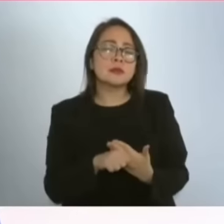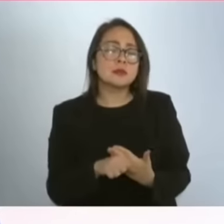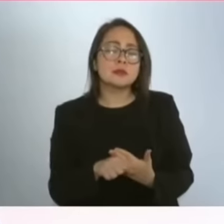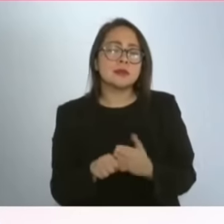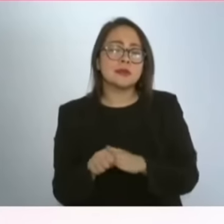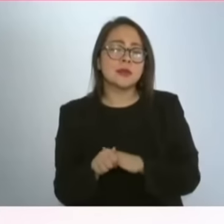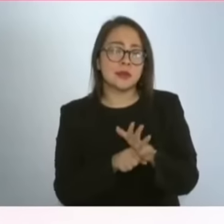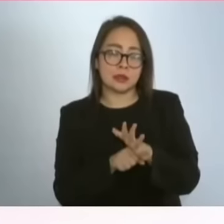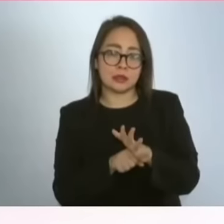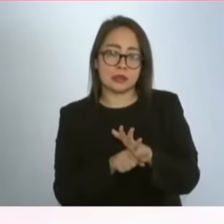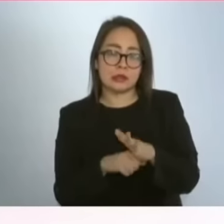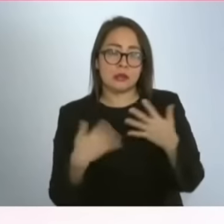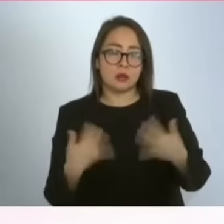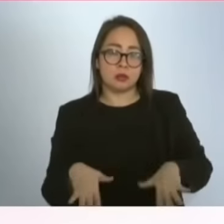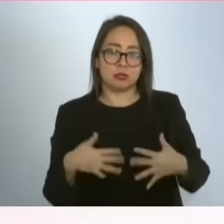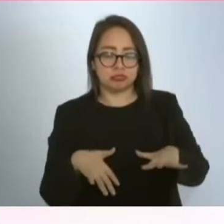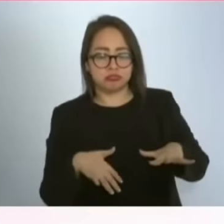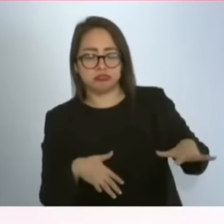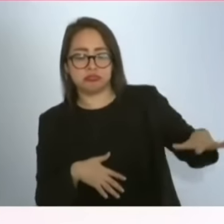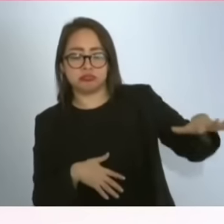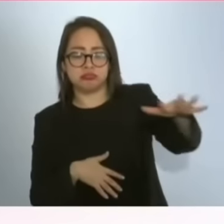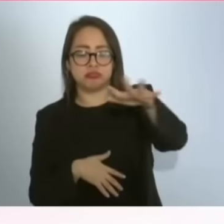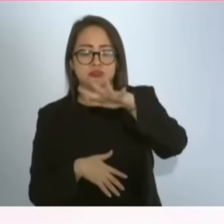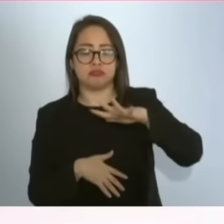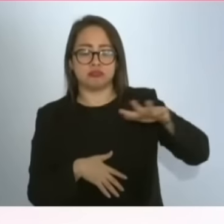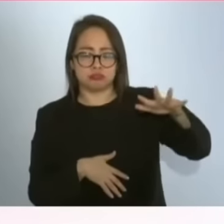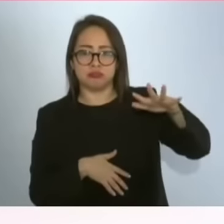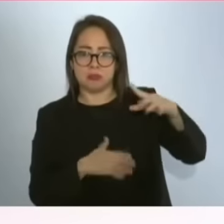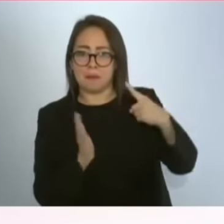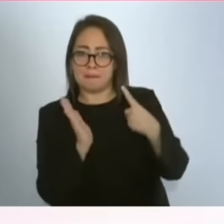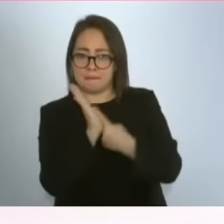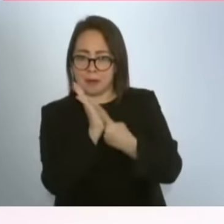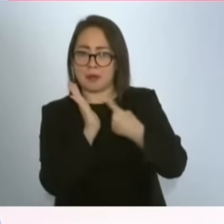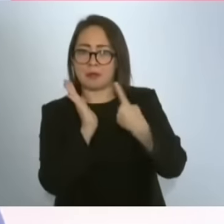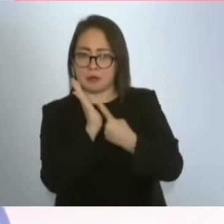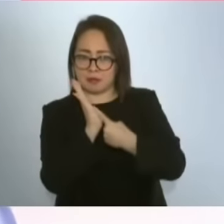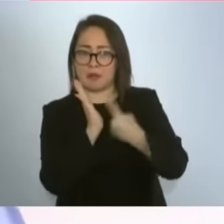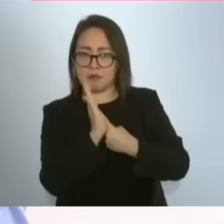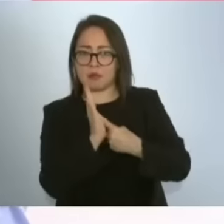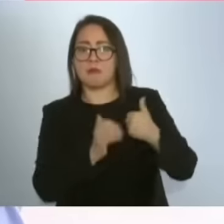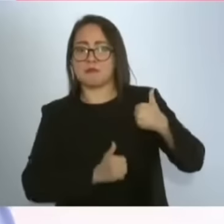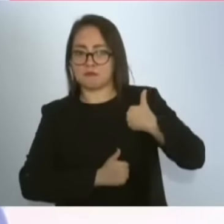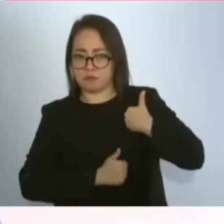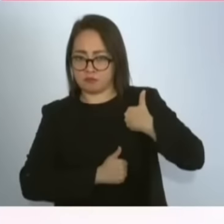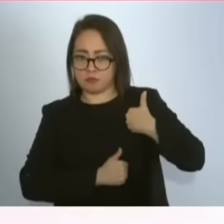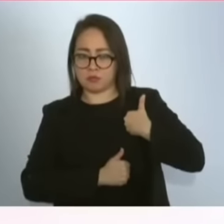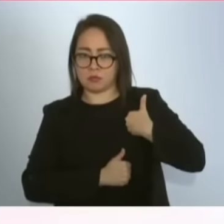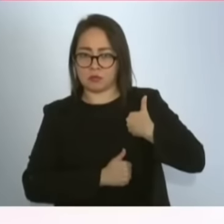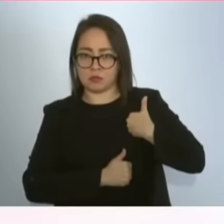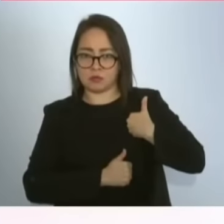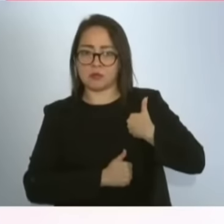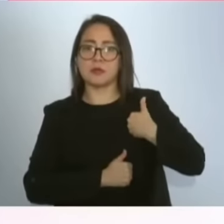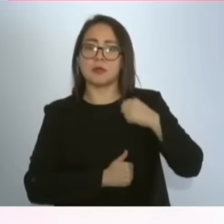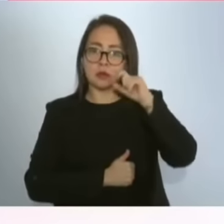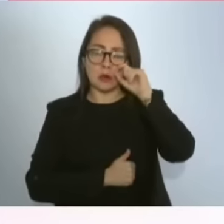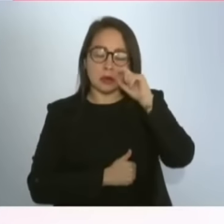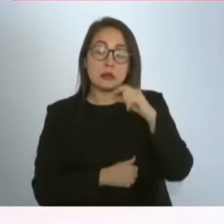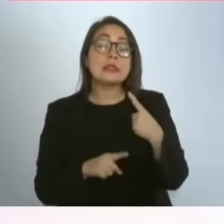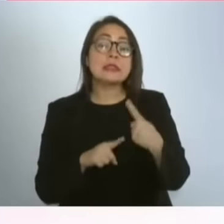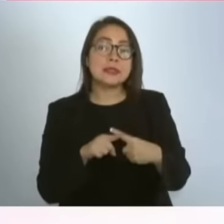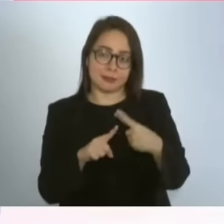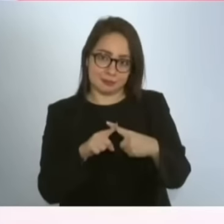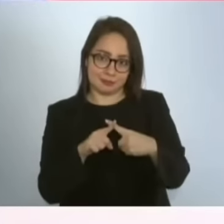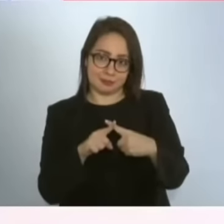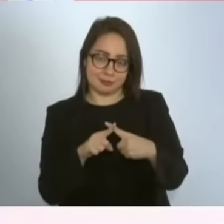una zona militar en Papantla, el que fue después general, Lázaro Cárdenas